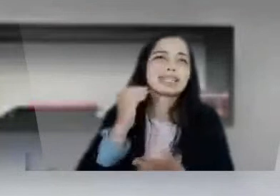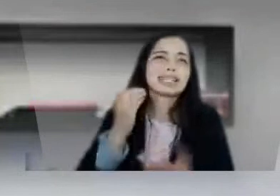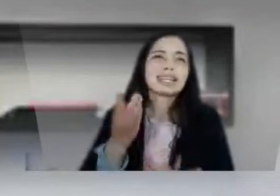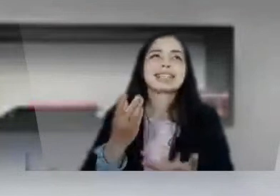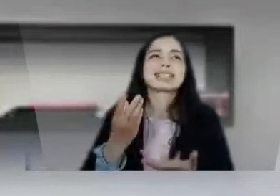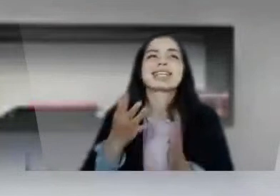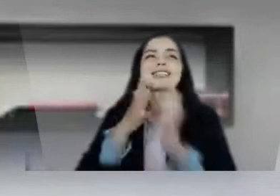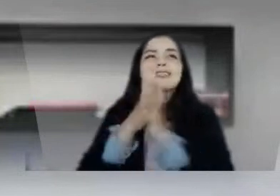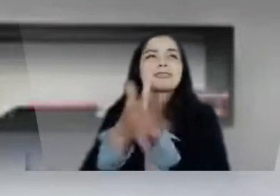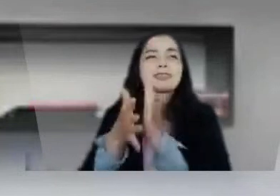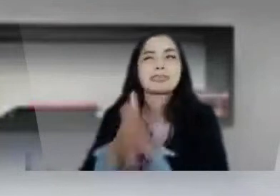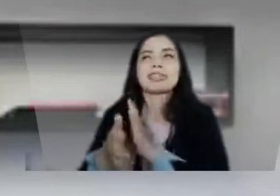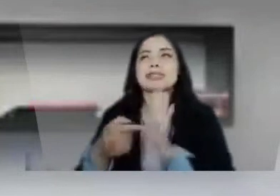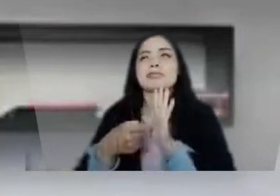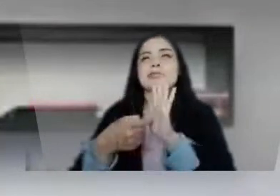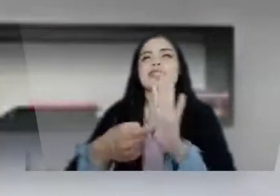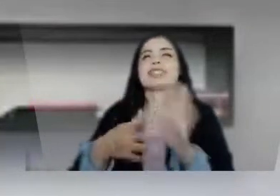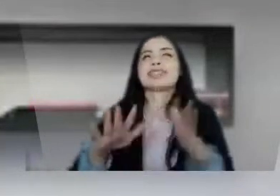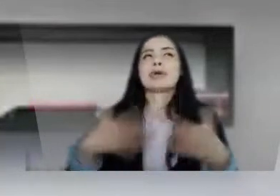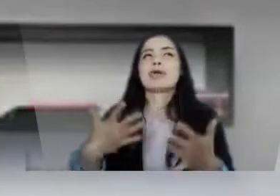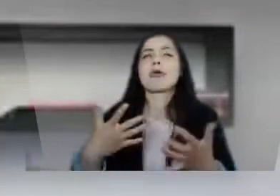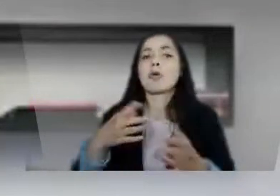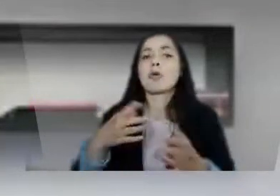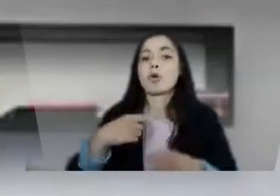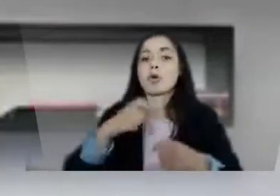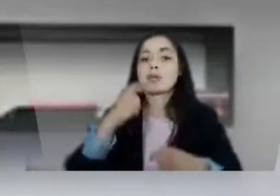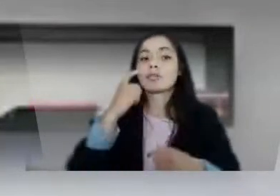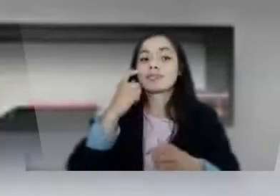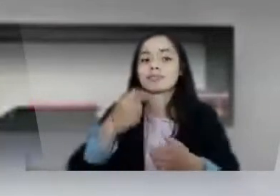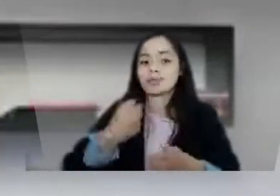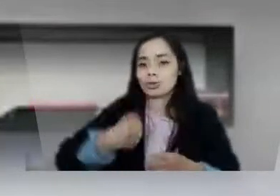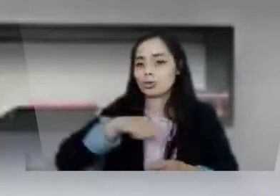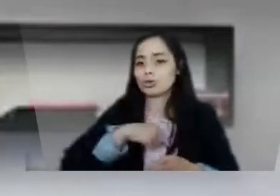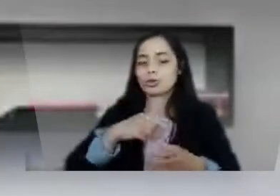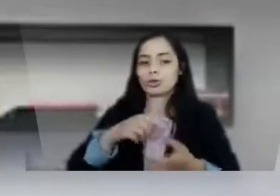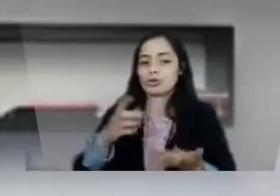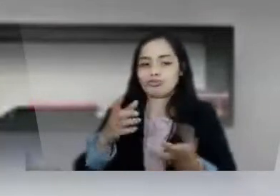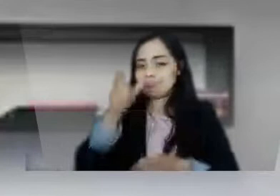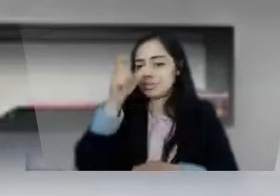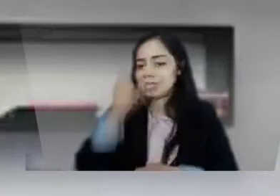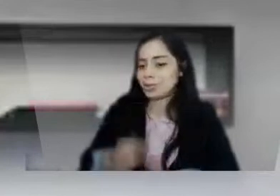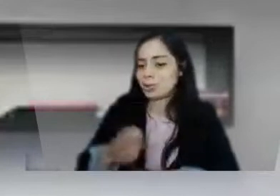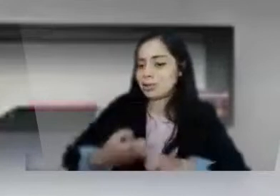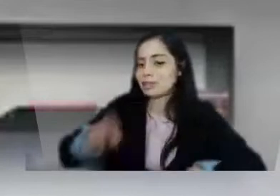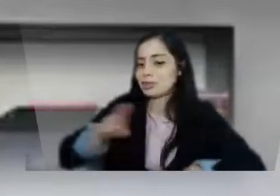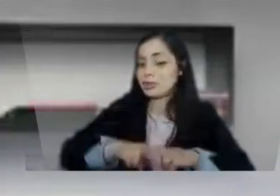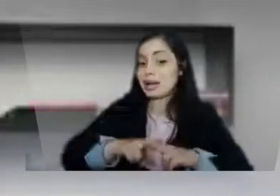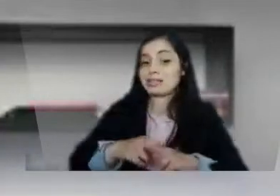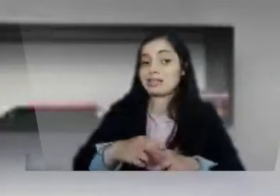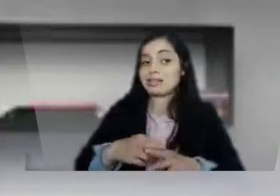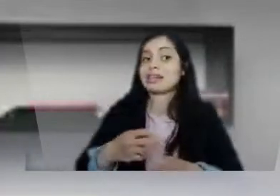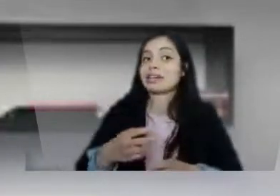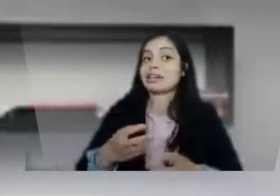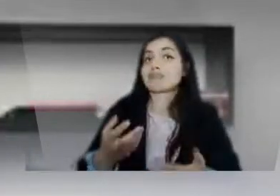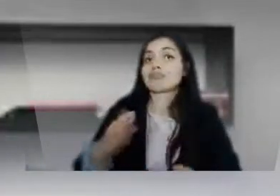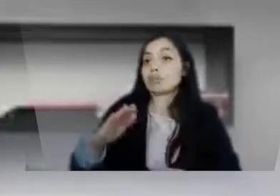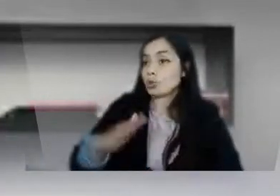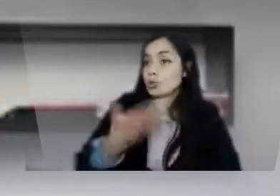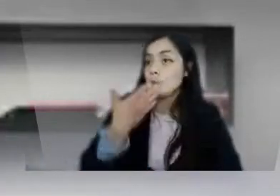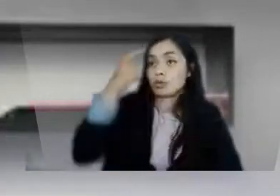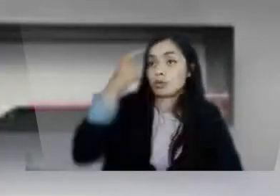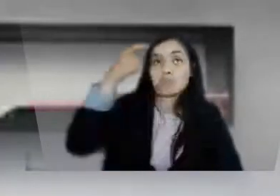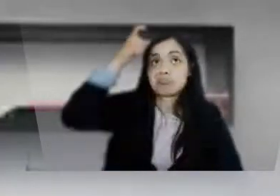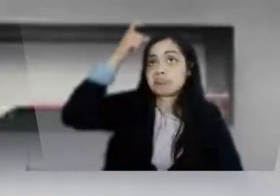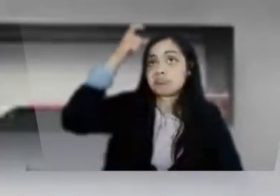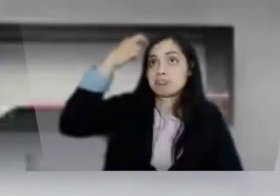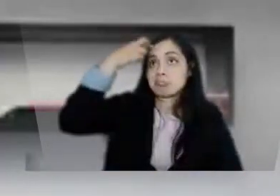labor científica. Todos, antes de ser científicos, somos personas, y en el ejercicio de las actividades de ciencia, tecnología e innovación en las cuales